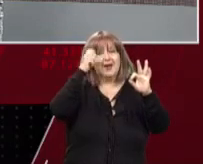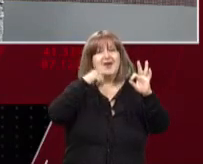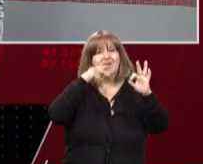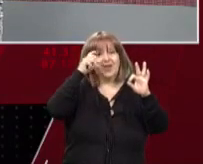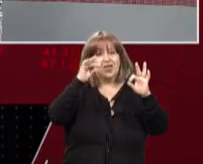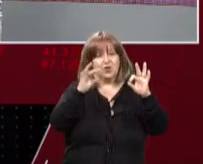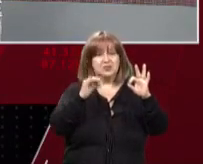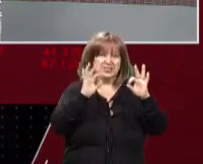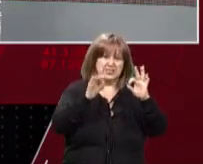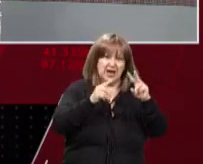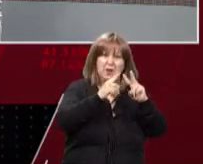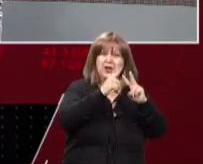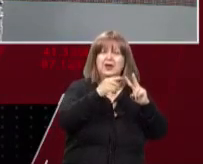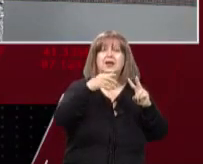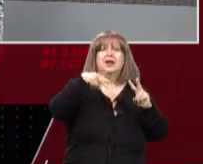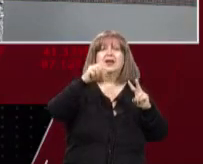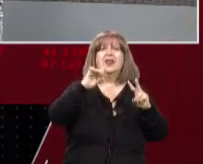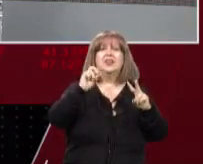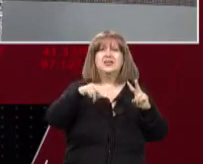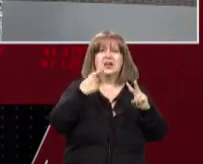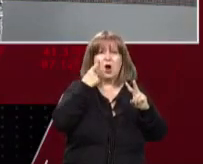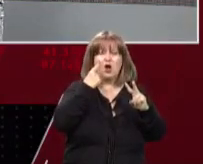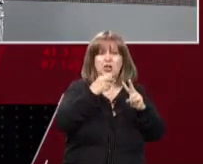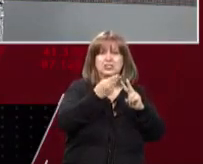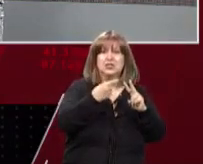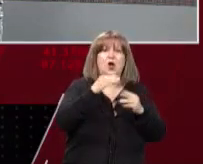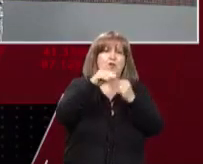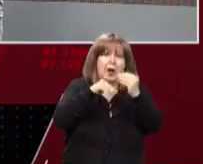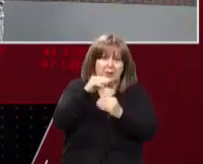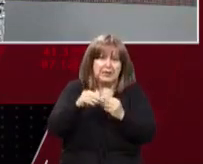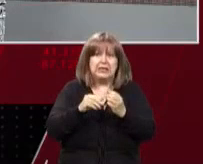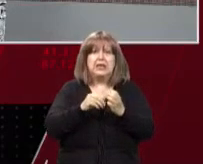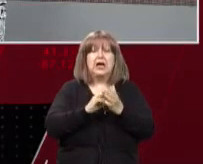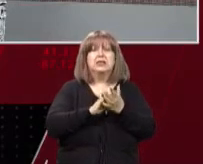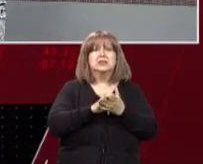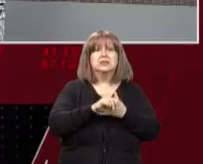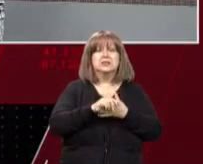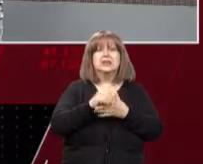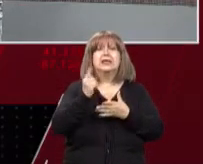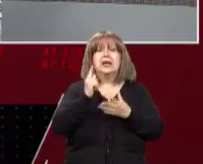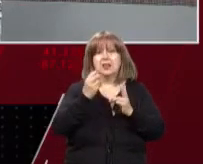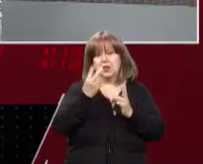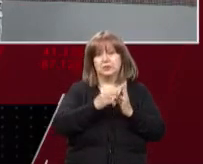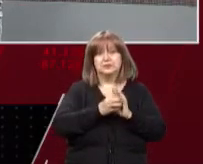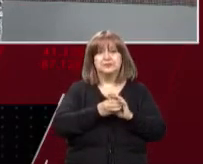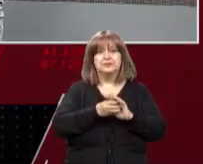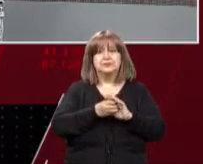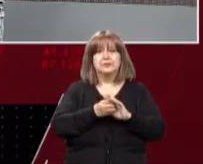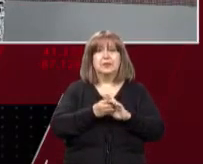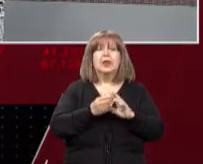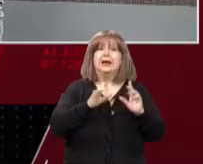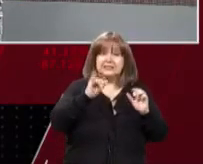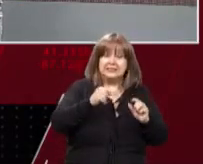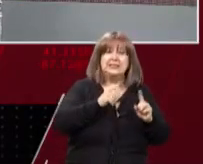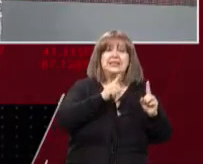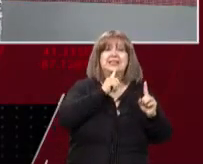de Nadine. ¿Quiénes quedaron acá en Mendoza de ellos, familiares o personas relacionadas a ellos? Esas dos preguntas te hago. Hay tíos